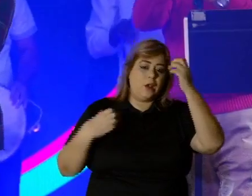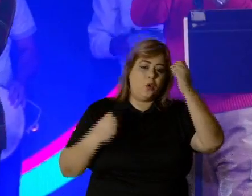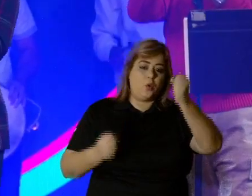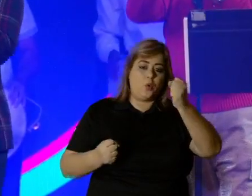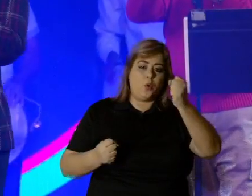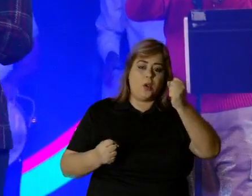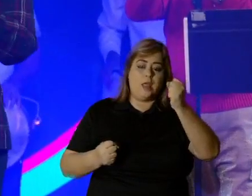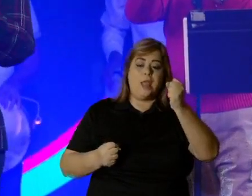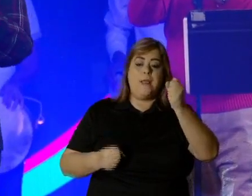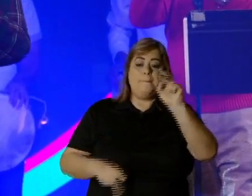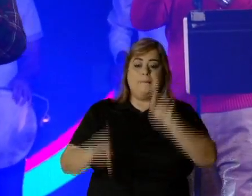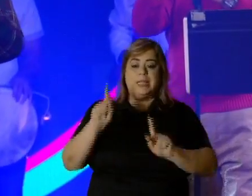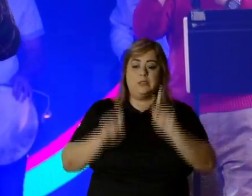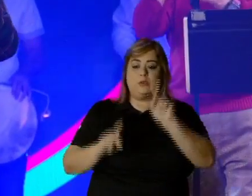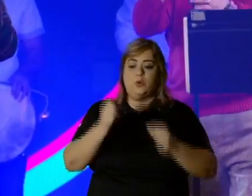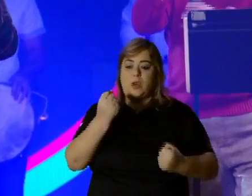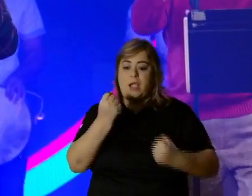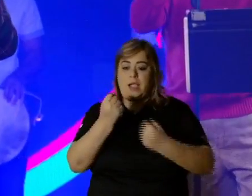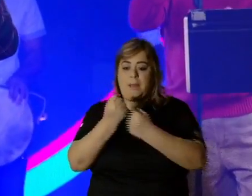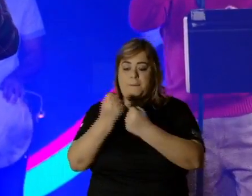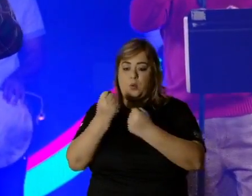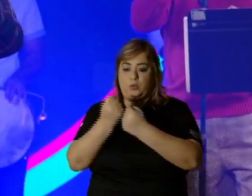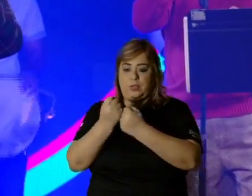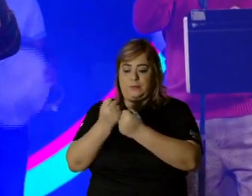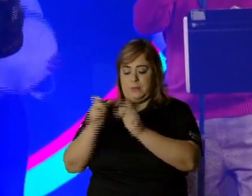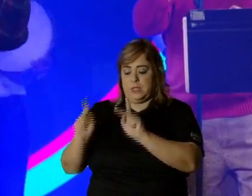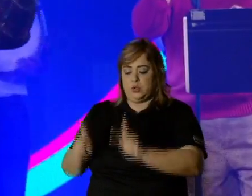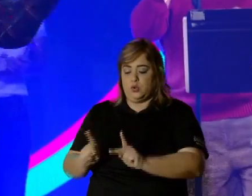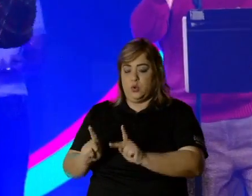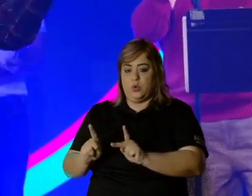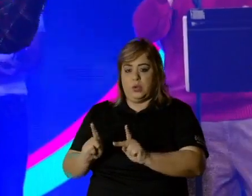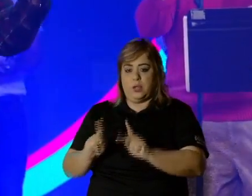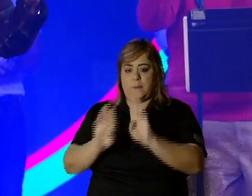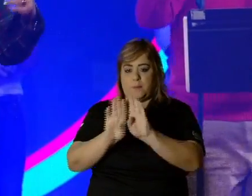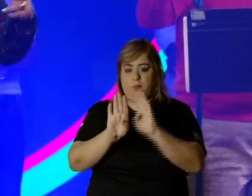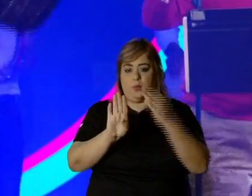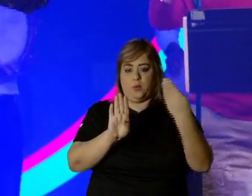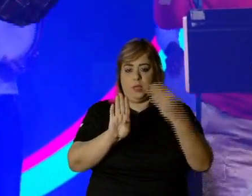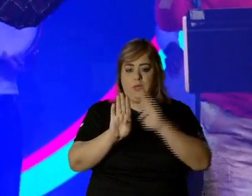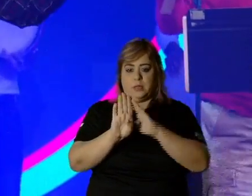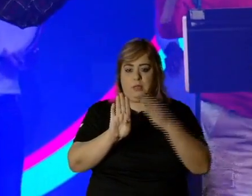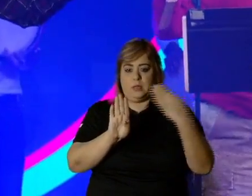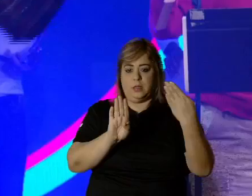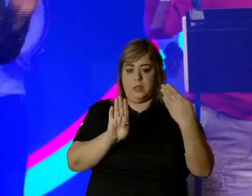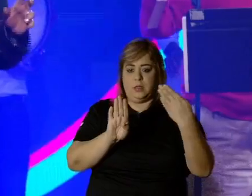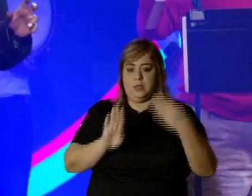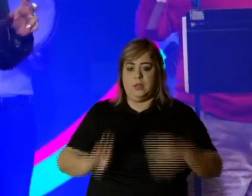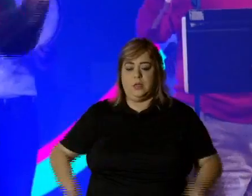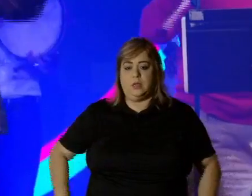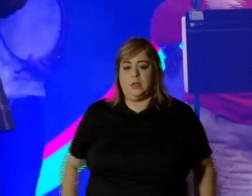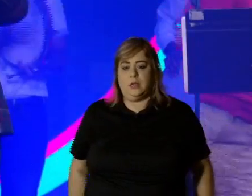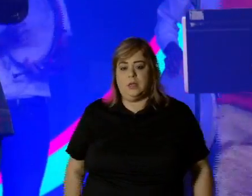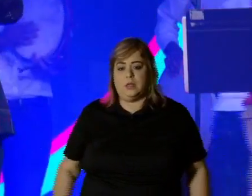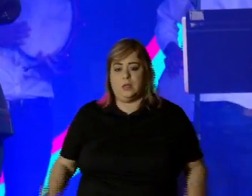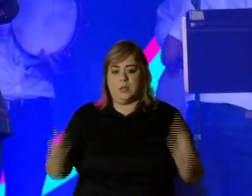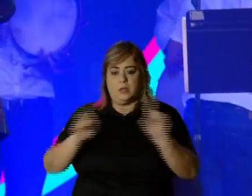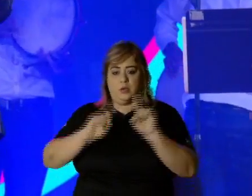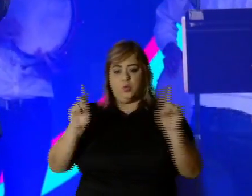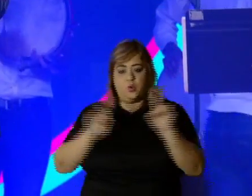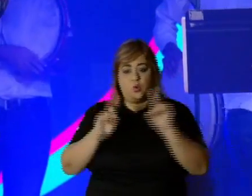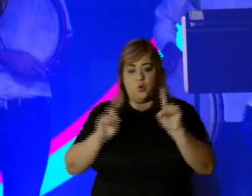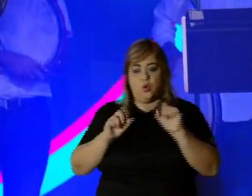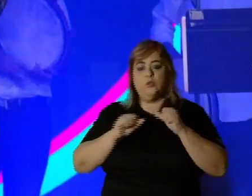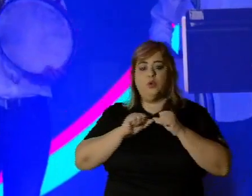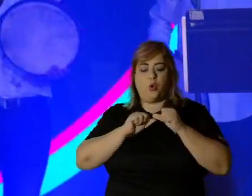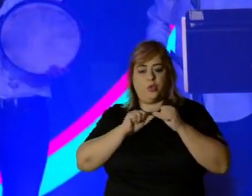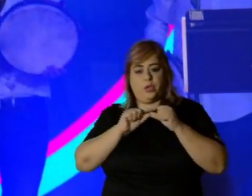que apoyan al Ministerio de Salud en las puertas. Denle un aplauso, porque ese protocolo, hay gente que empieza y después se le decae. No se puede